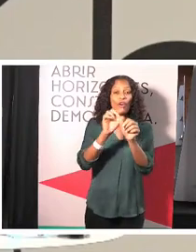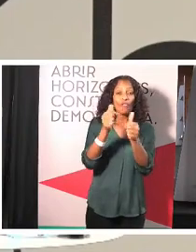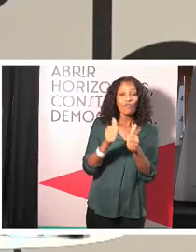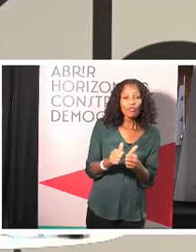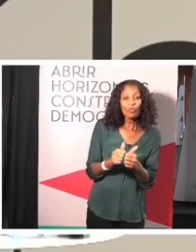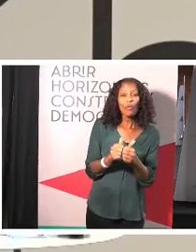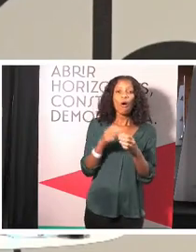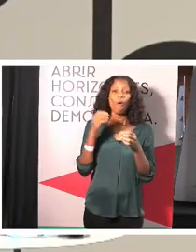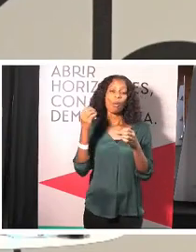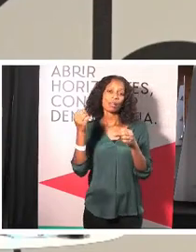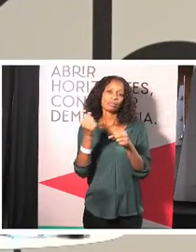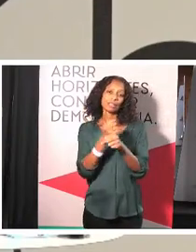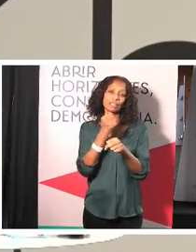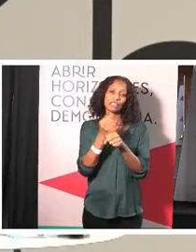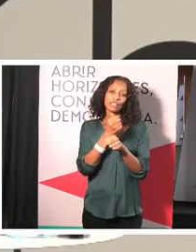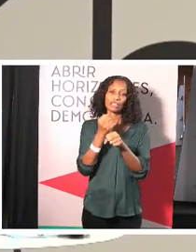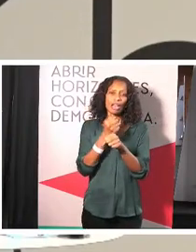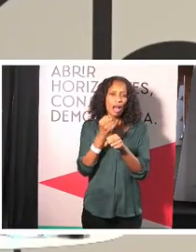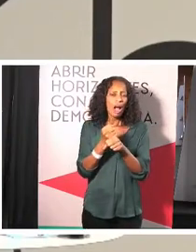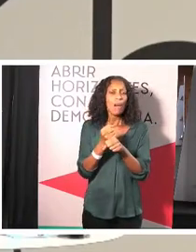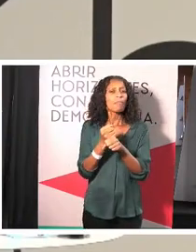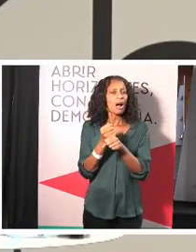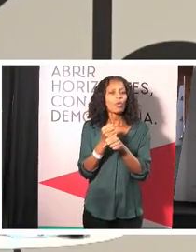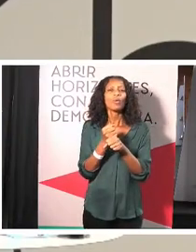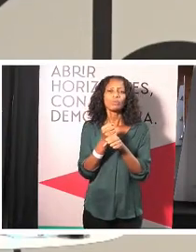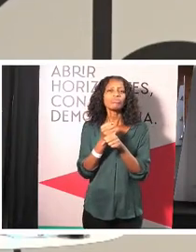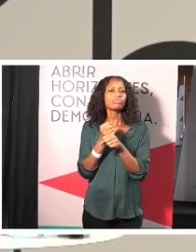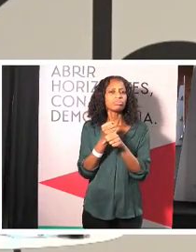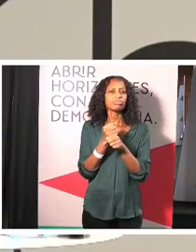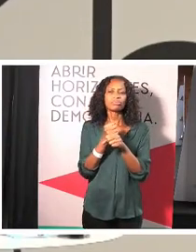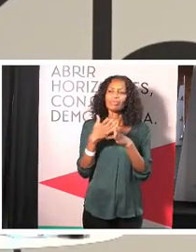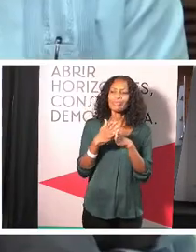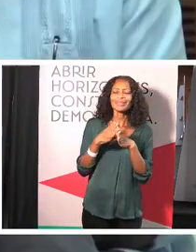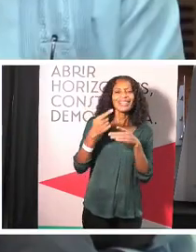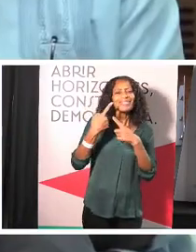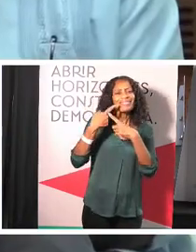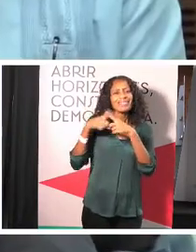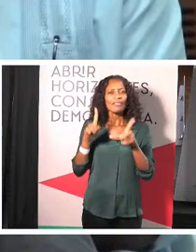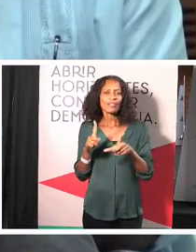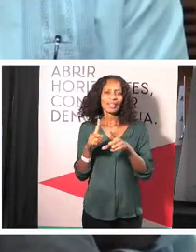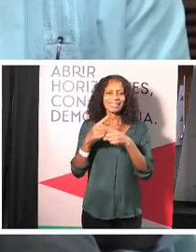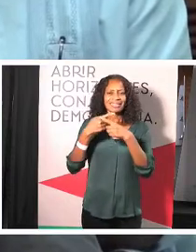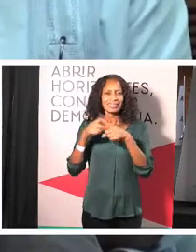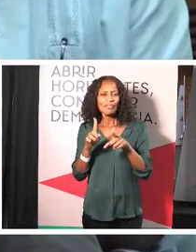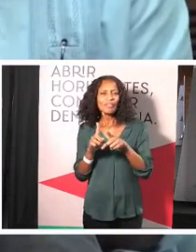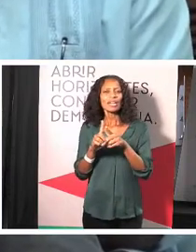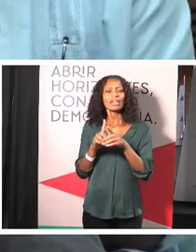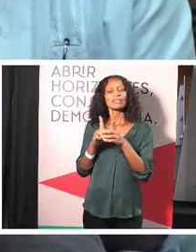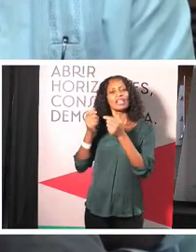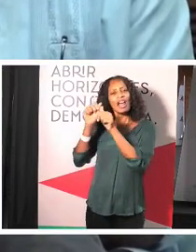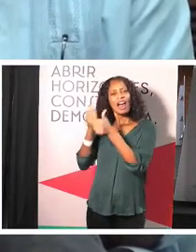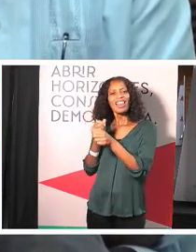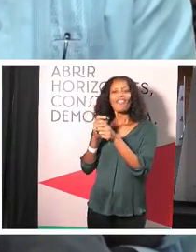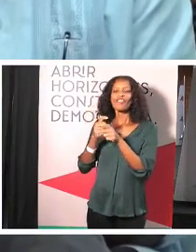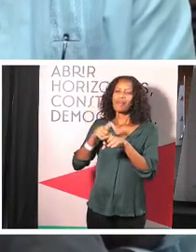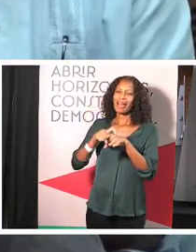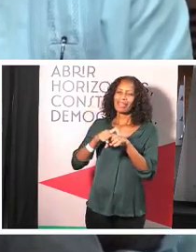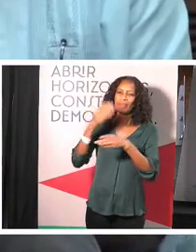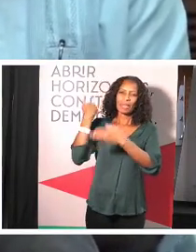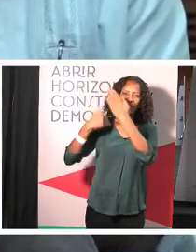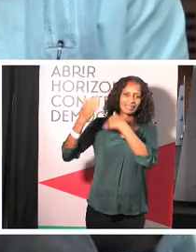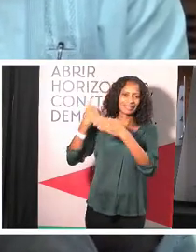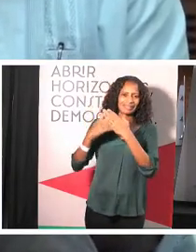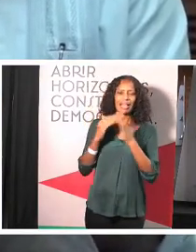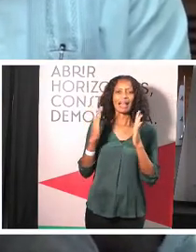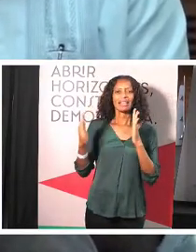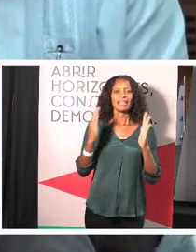relación laboral distinta de ese contrato típico del capitalismo en la época productiva o